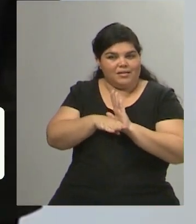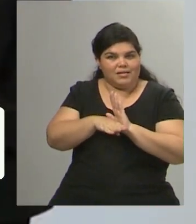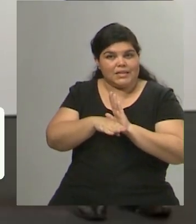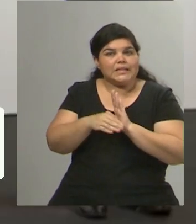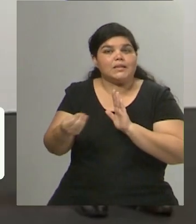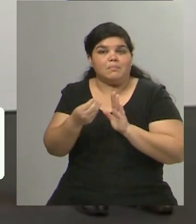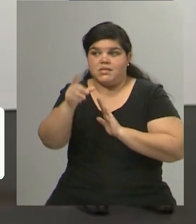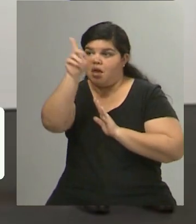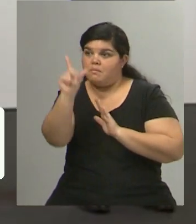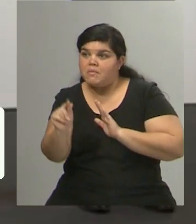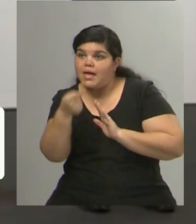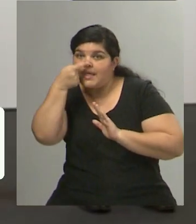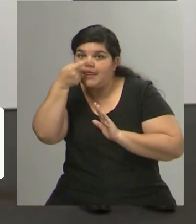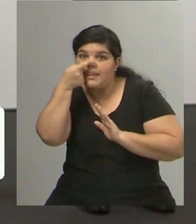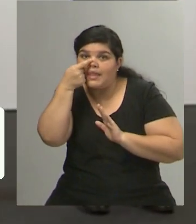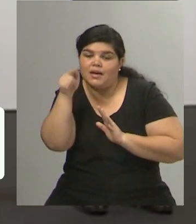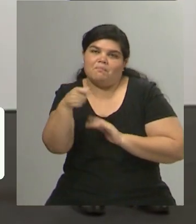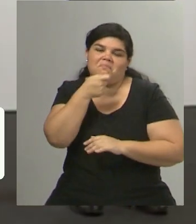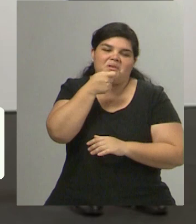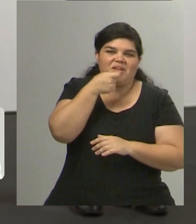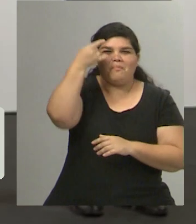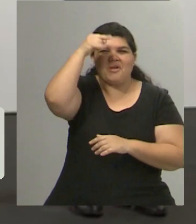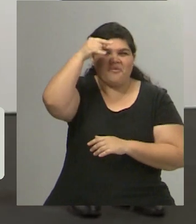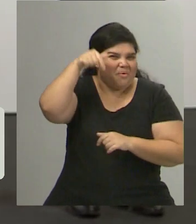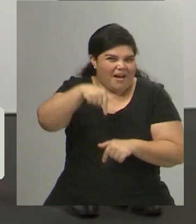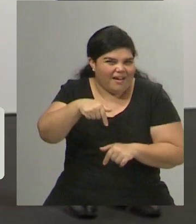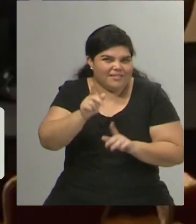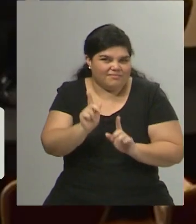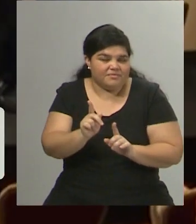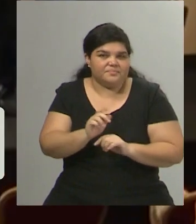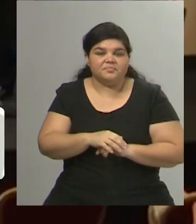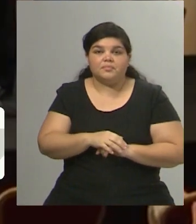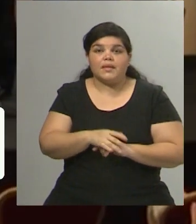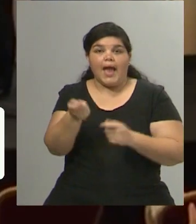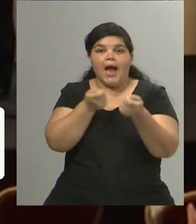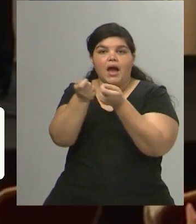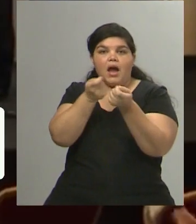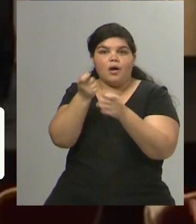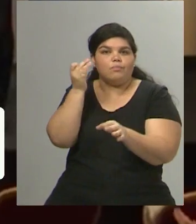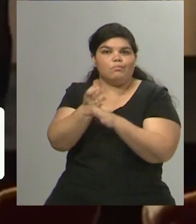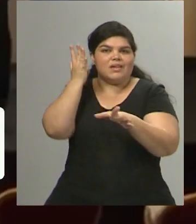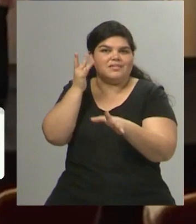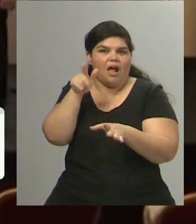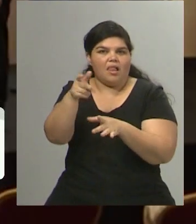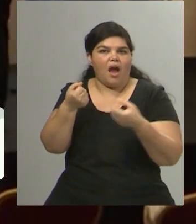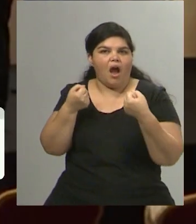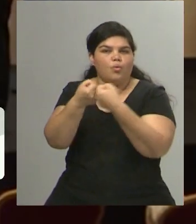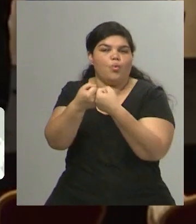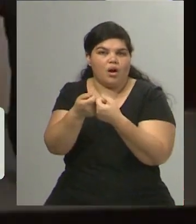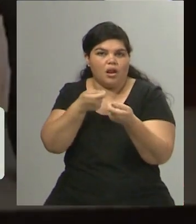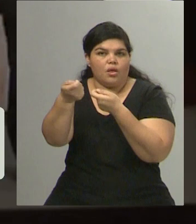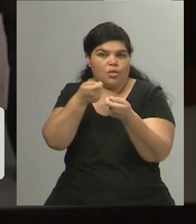interés de un país, por ejemplo Uruguay, de hacer una negociación de comercio preferencial con